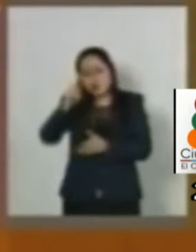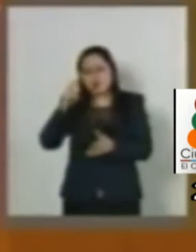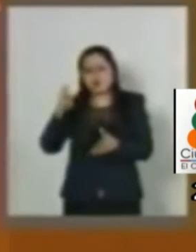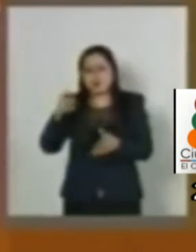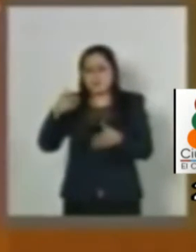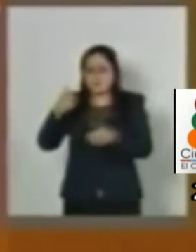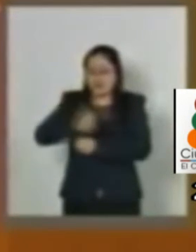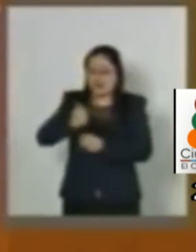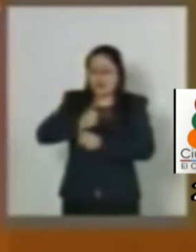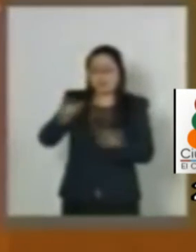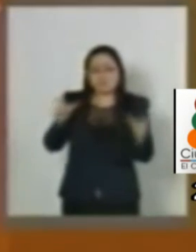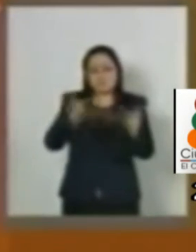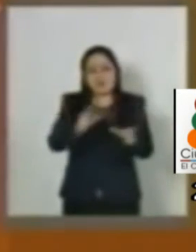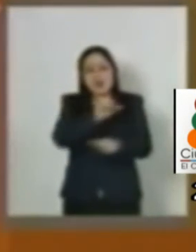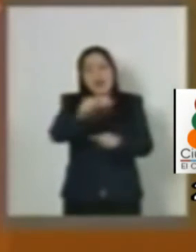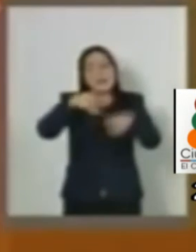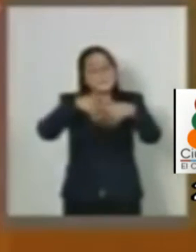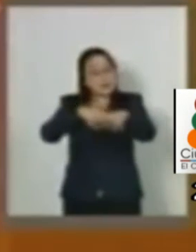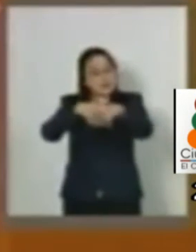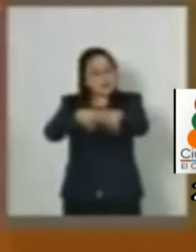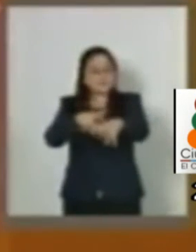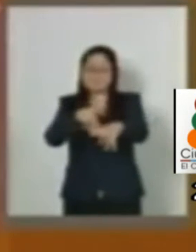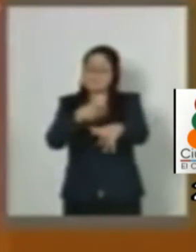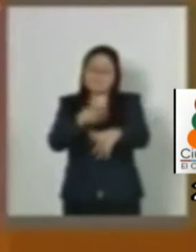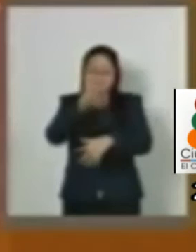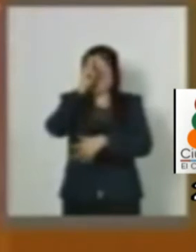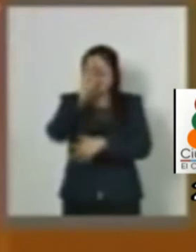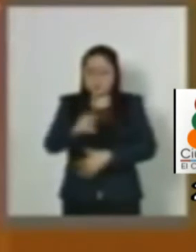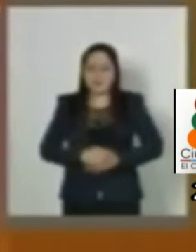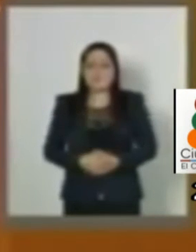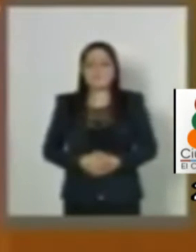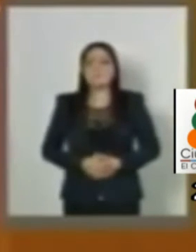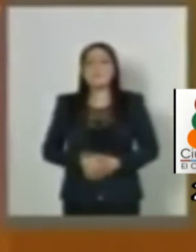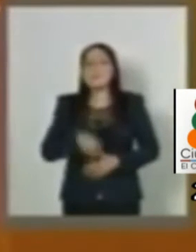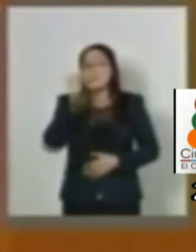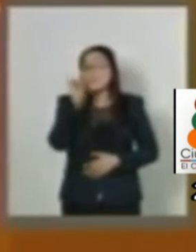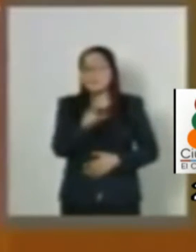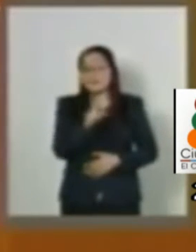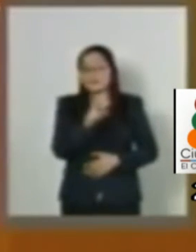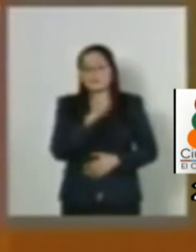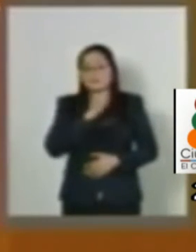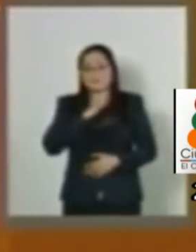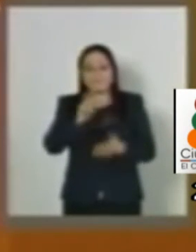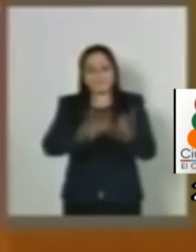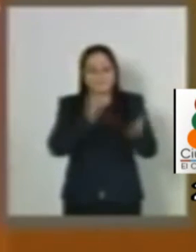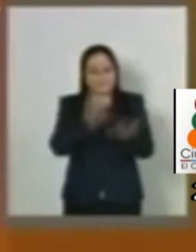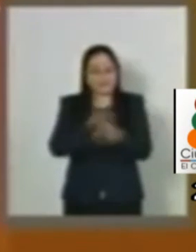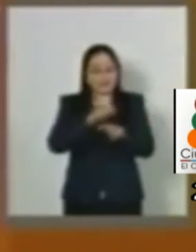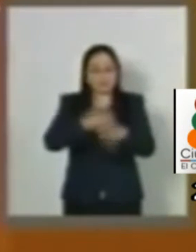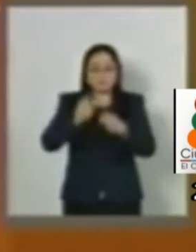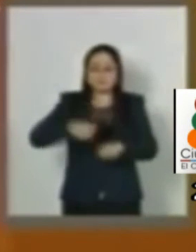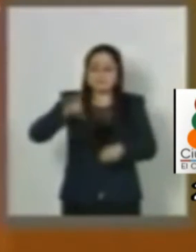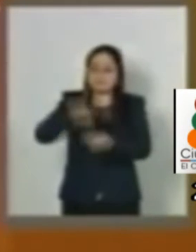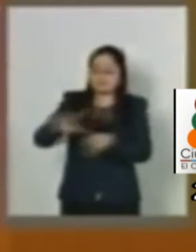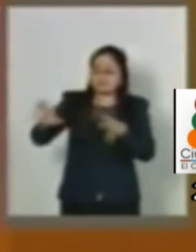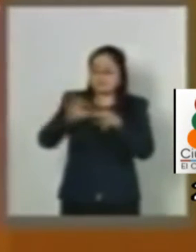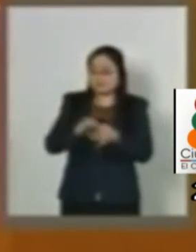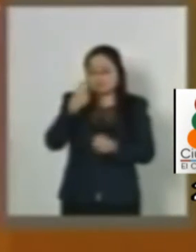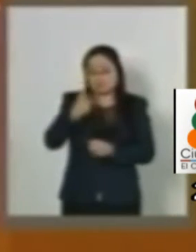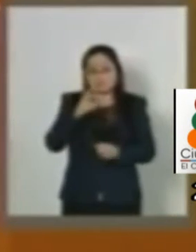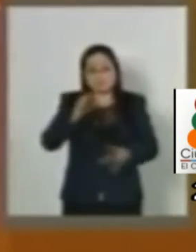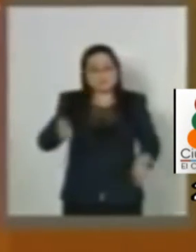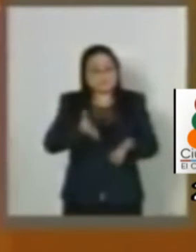la militarización, también pues daría un control inédito al jefe del Ejecutivo sobre las Fuerzas Armadas,